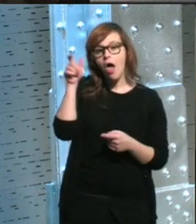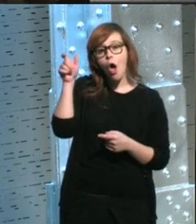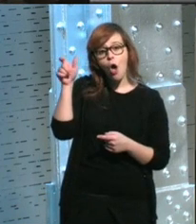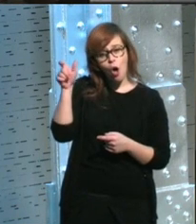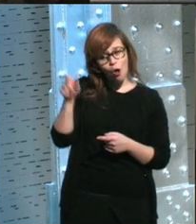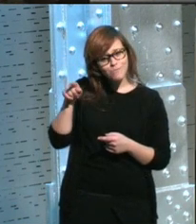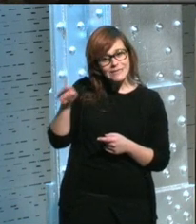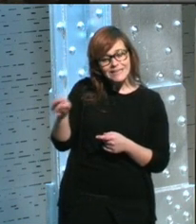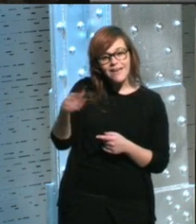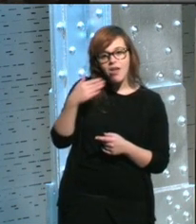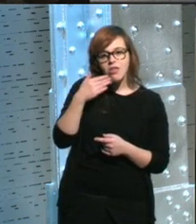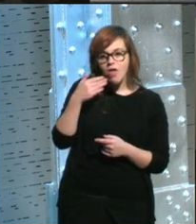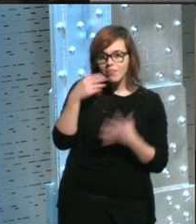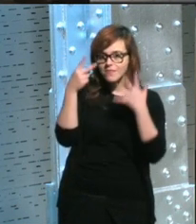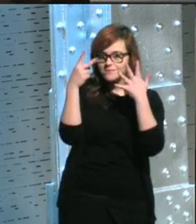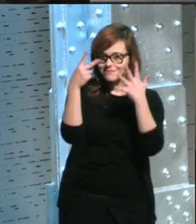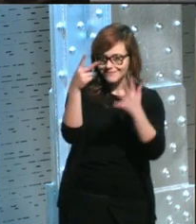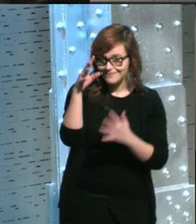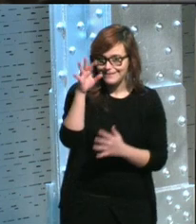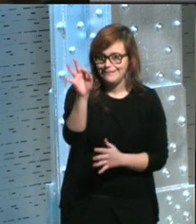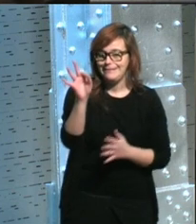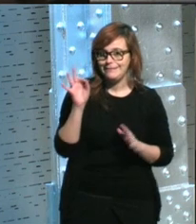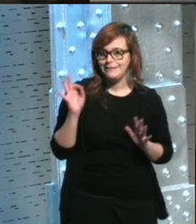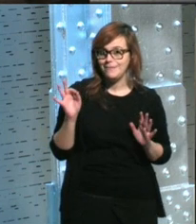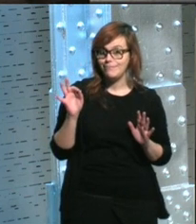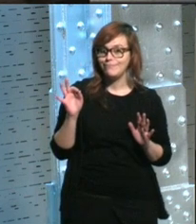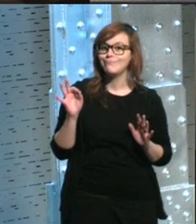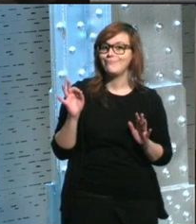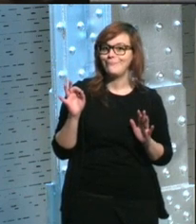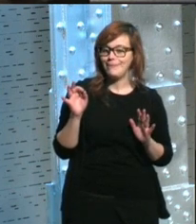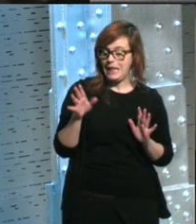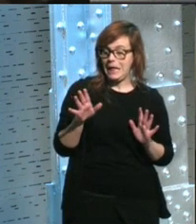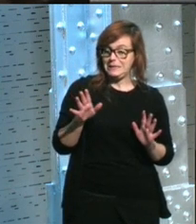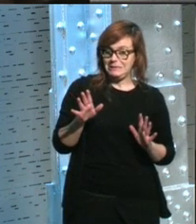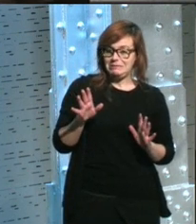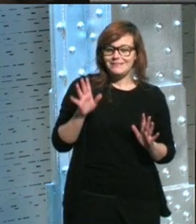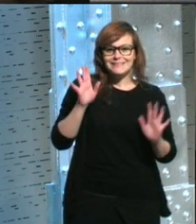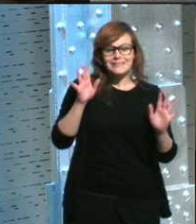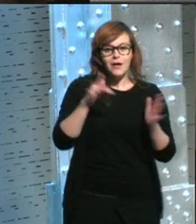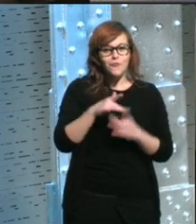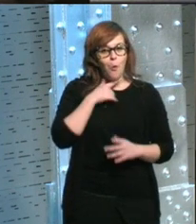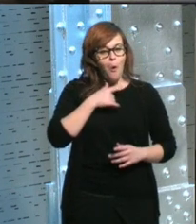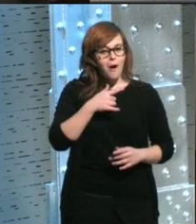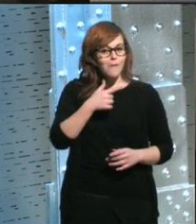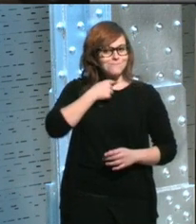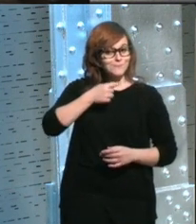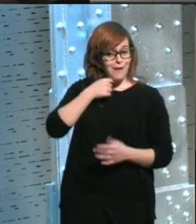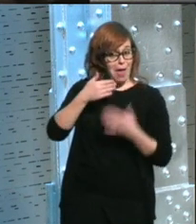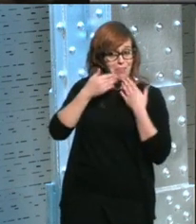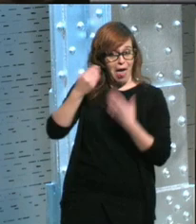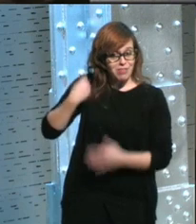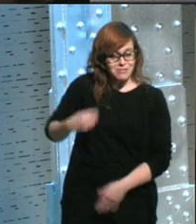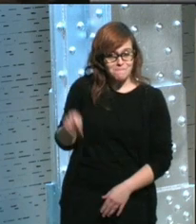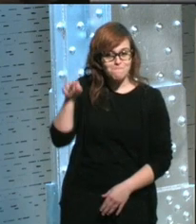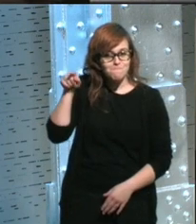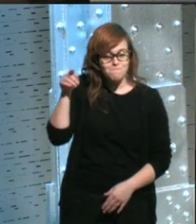70 años. Es decir, a mí me gustaría, cuando tenga 70 años, y supongo que muchos otros, no solamente